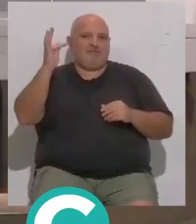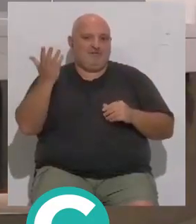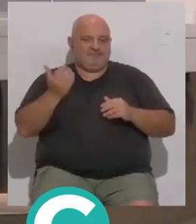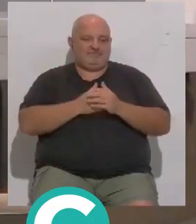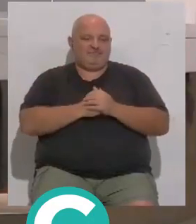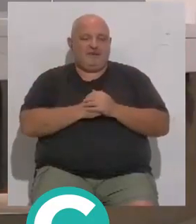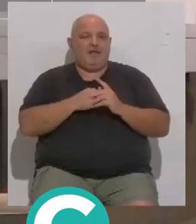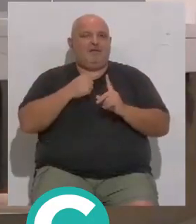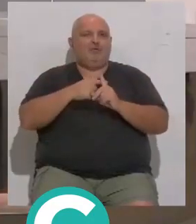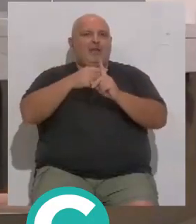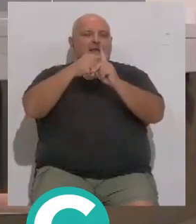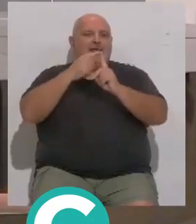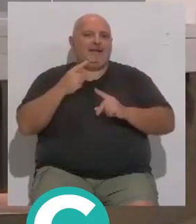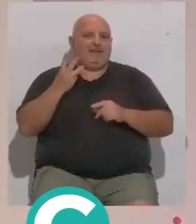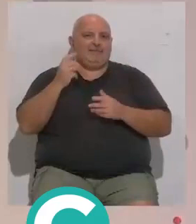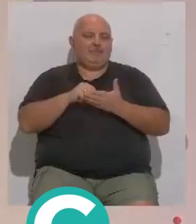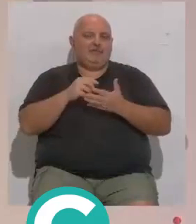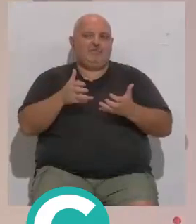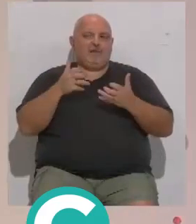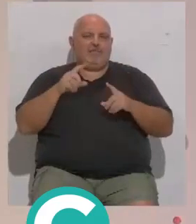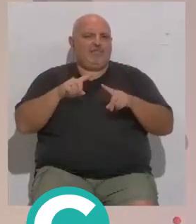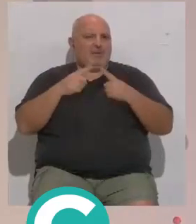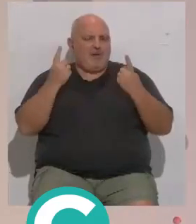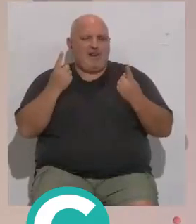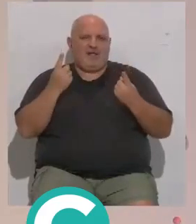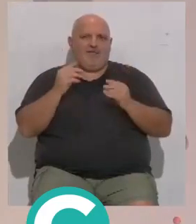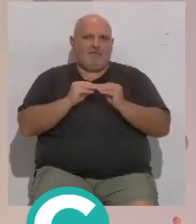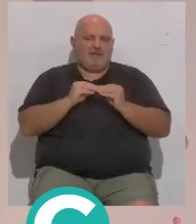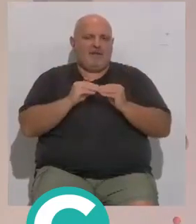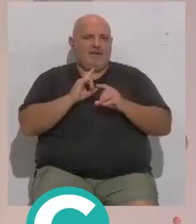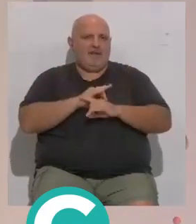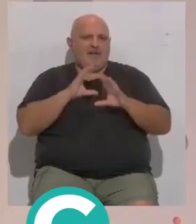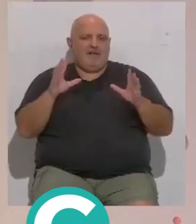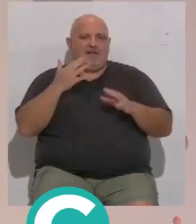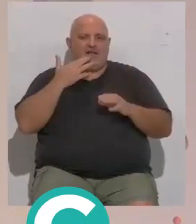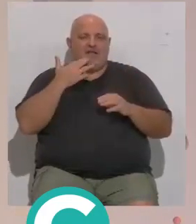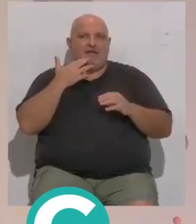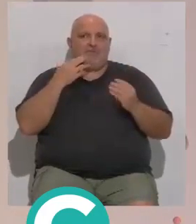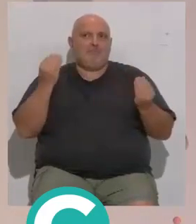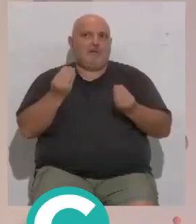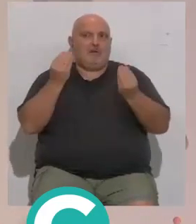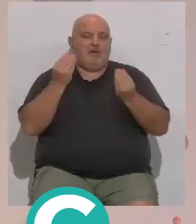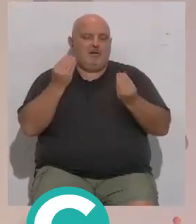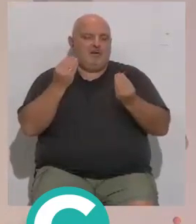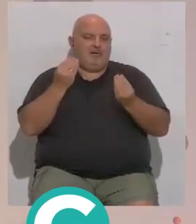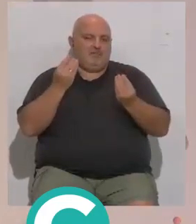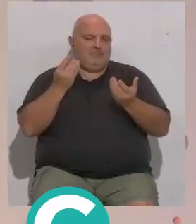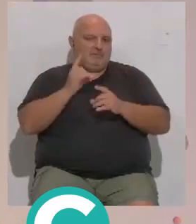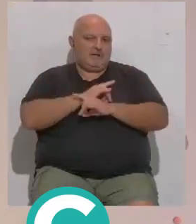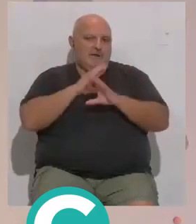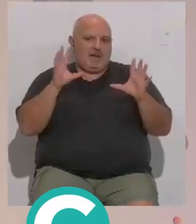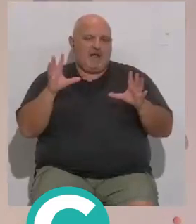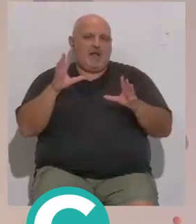importante era sumar los 3 puntos y la victoria. Daba igual de la manera que fuera. Lógicamente, si se juega mejor, pues